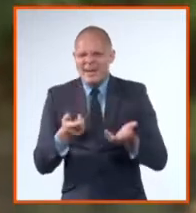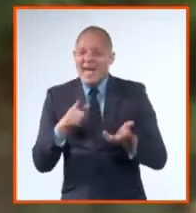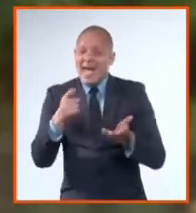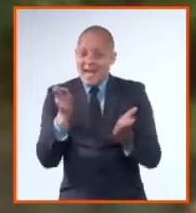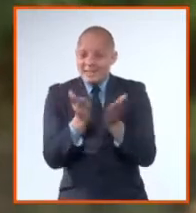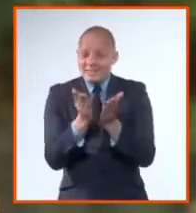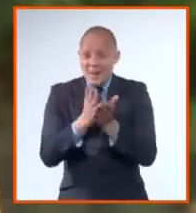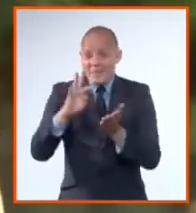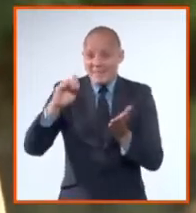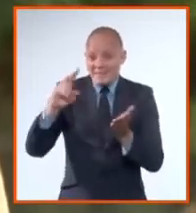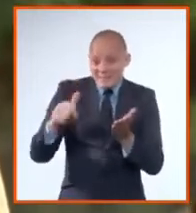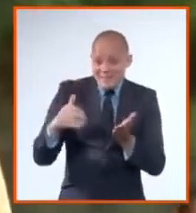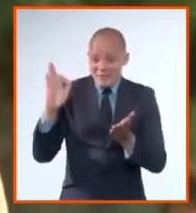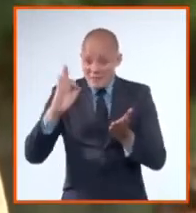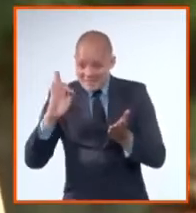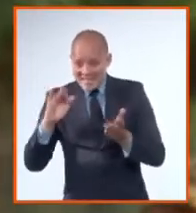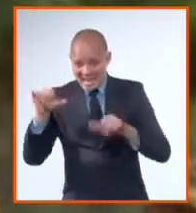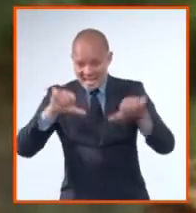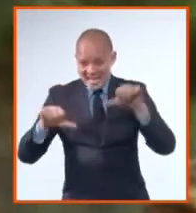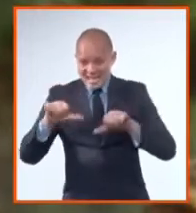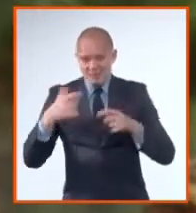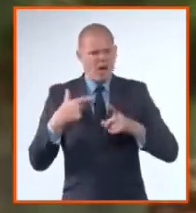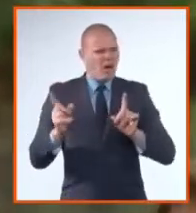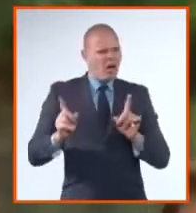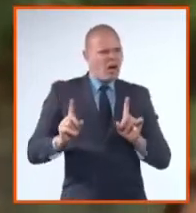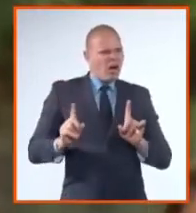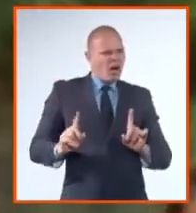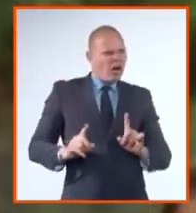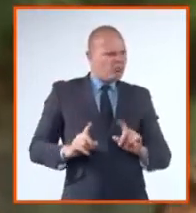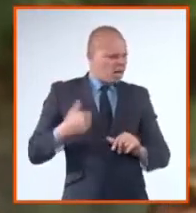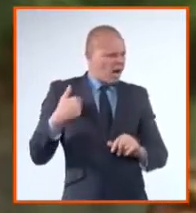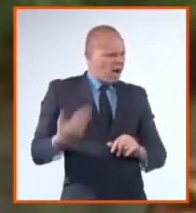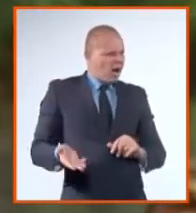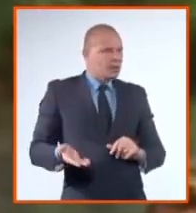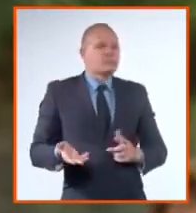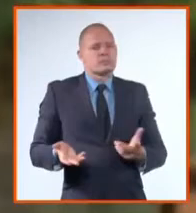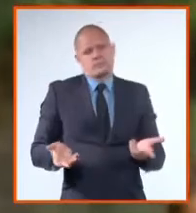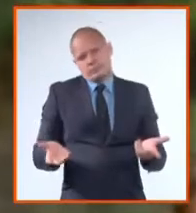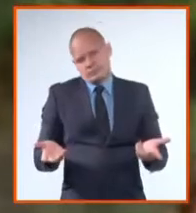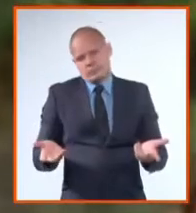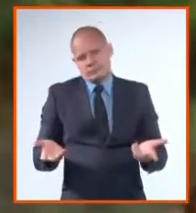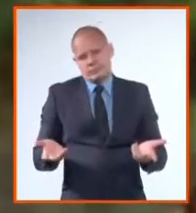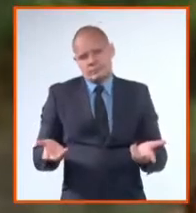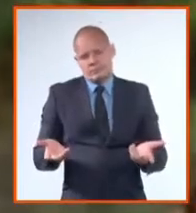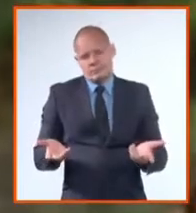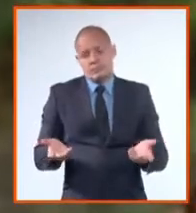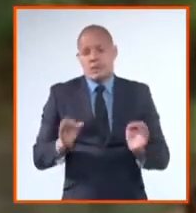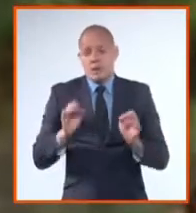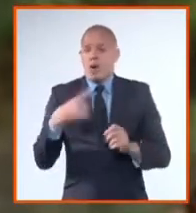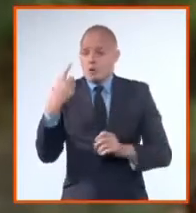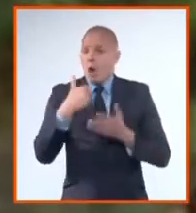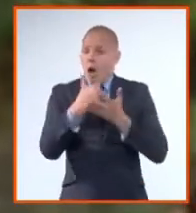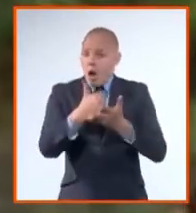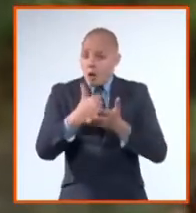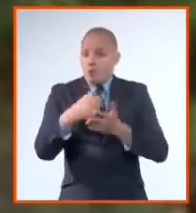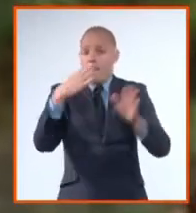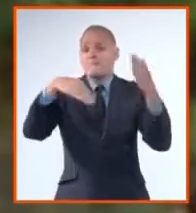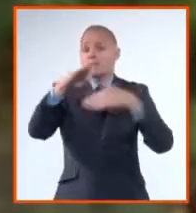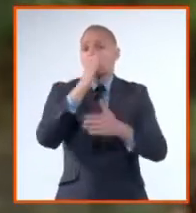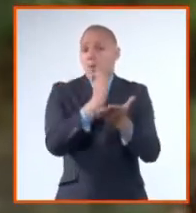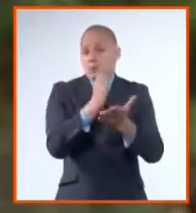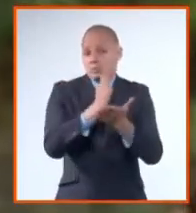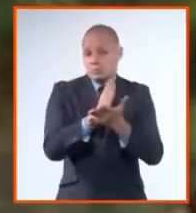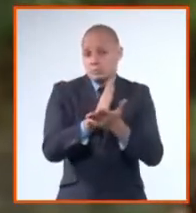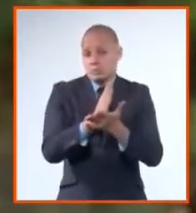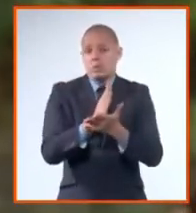creo que son cosas en las que tenemos que trabajar. Hemos tratado de apoyar al MINET con la revisión de los